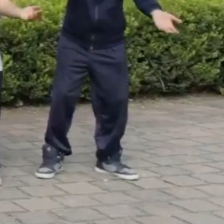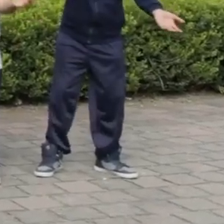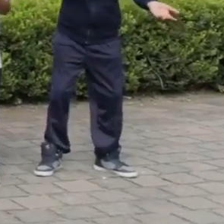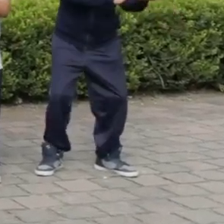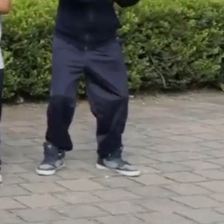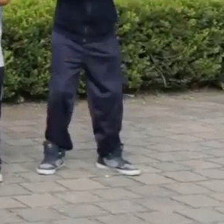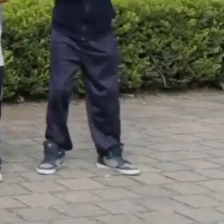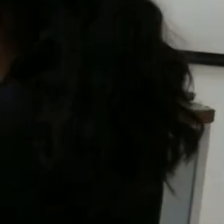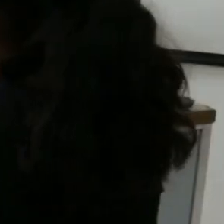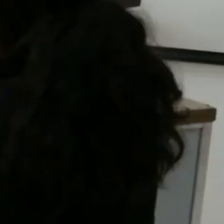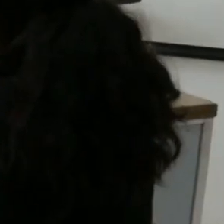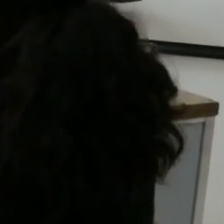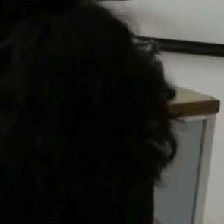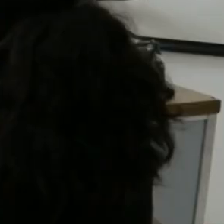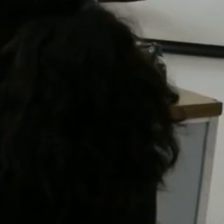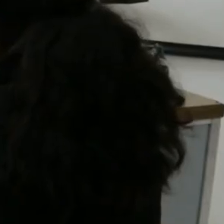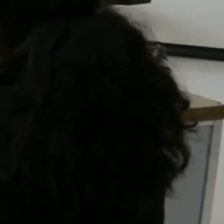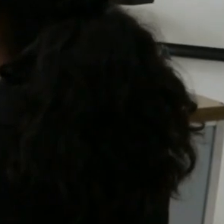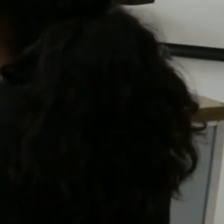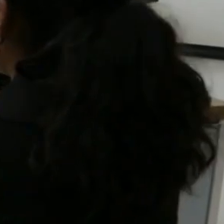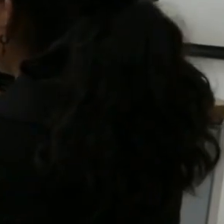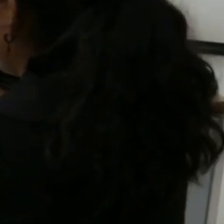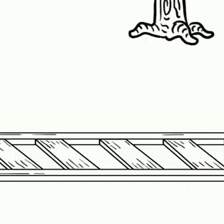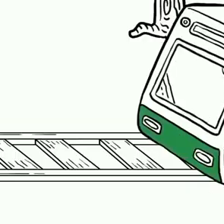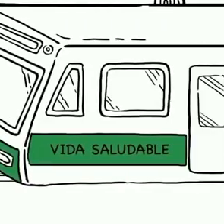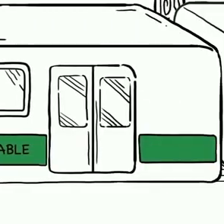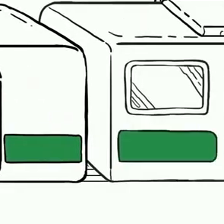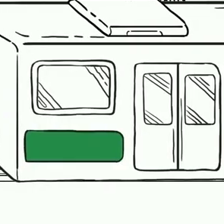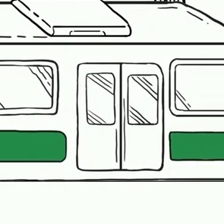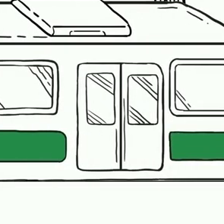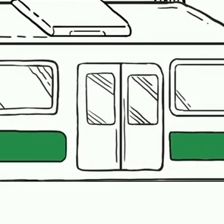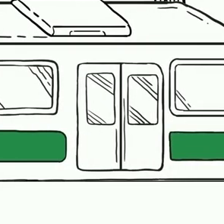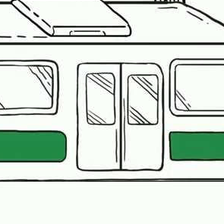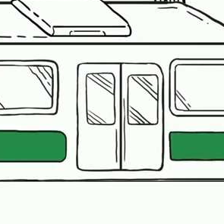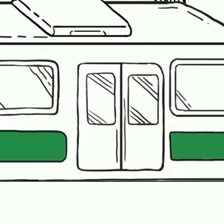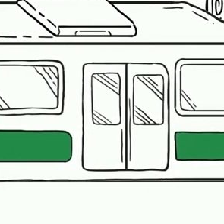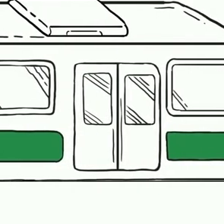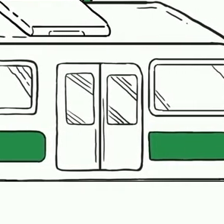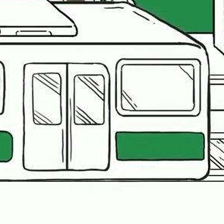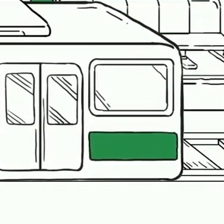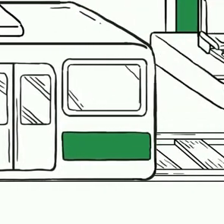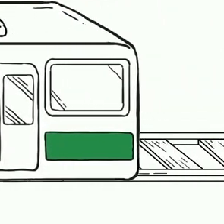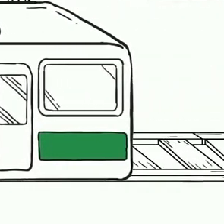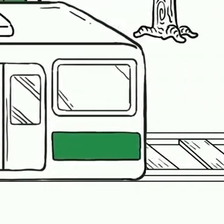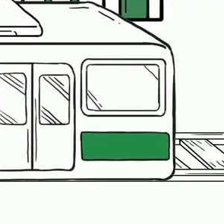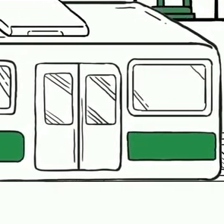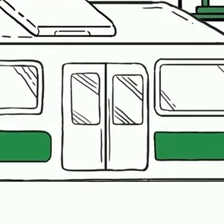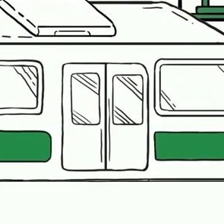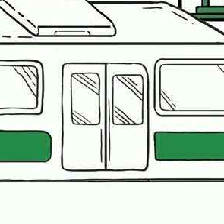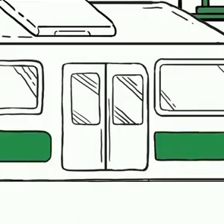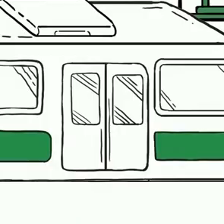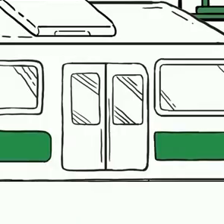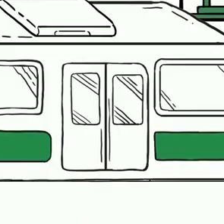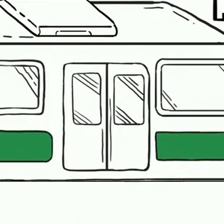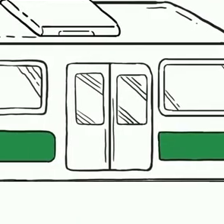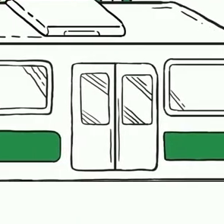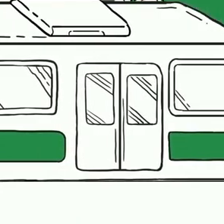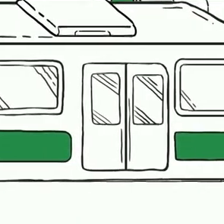tiene muchas estaciones. Algunas de las principales son hacer actividad física, cuidar nuestra salud